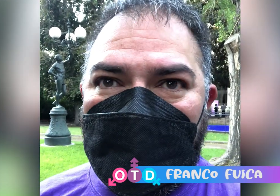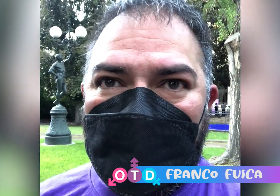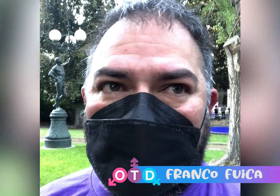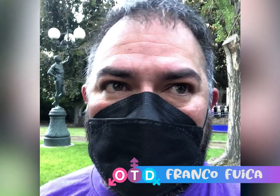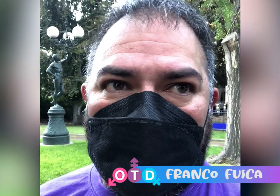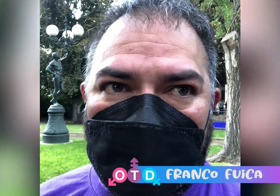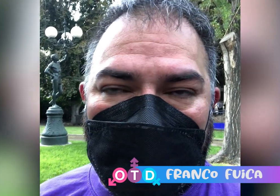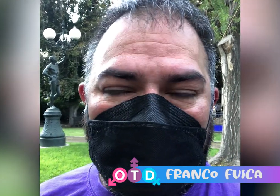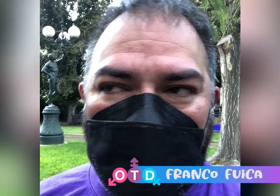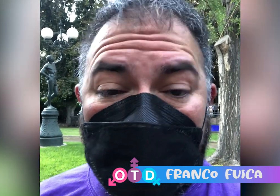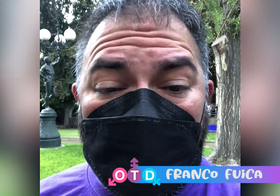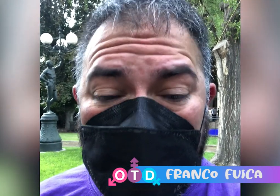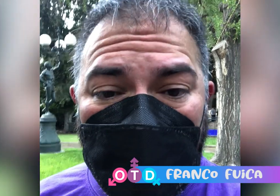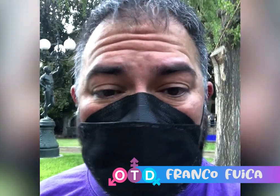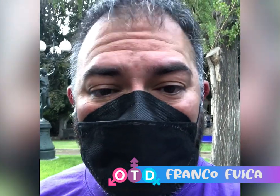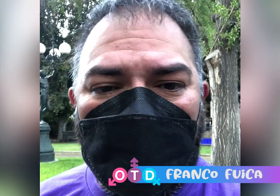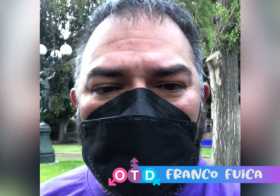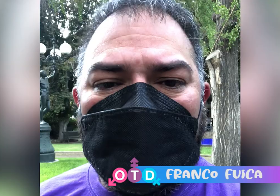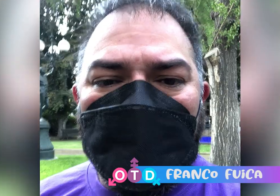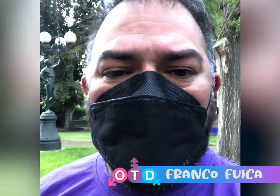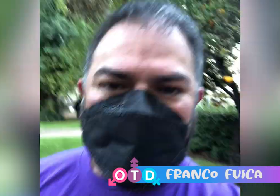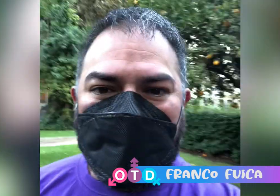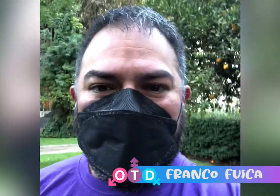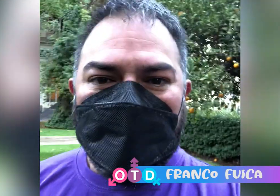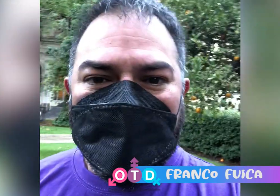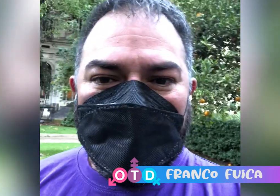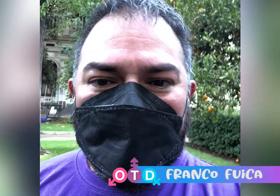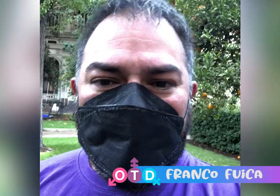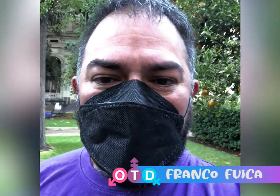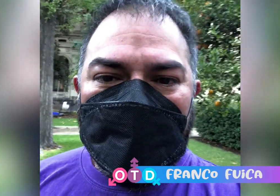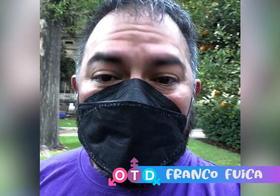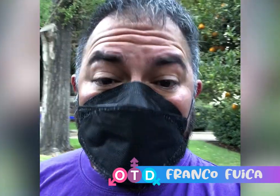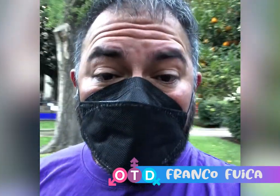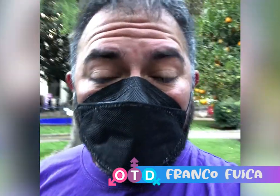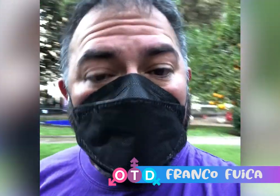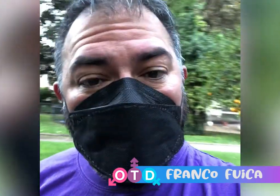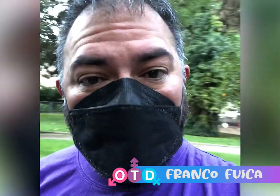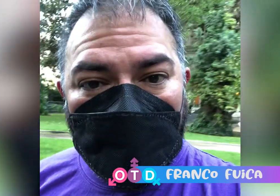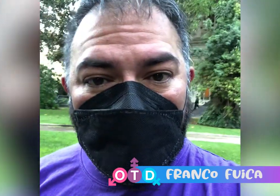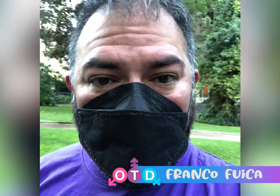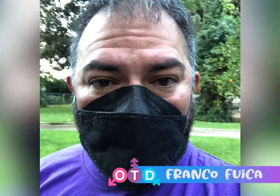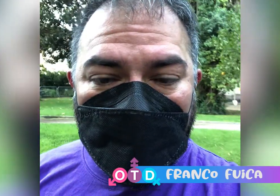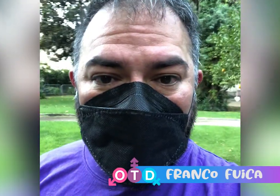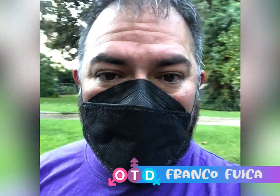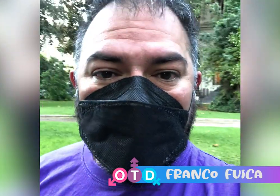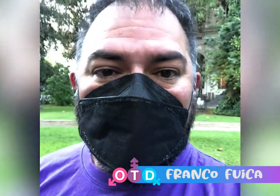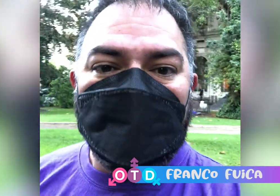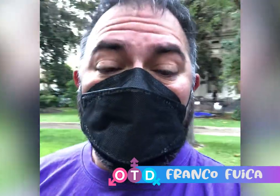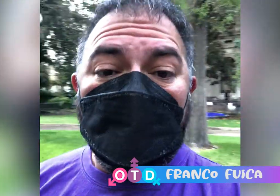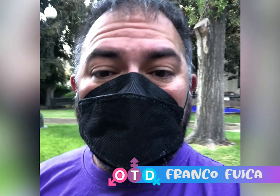nombre o algún marcador en algún documento que emana del Estado, y también desde privados. Todo eso lo